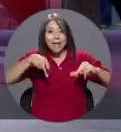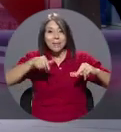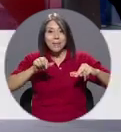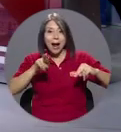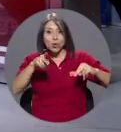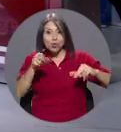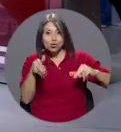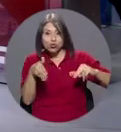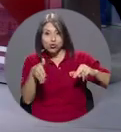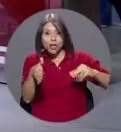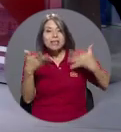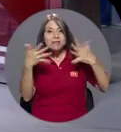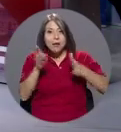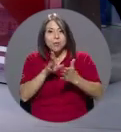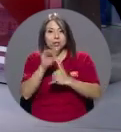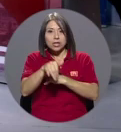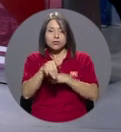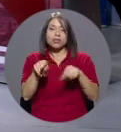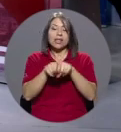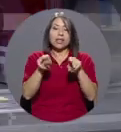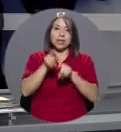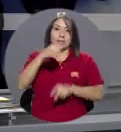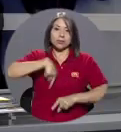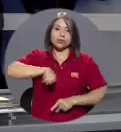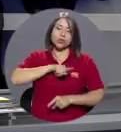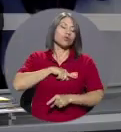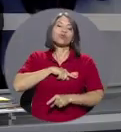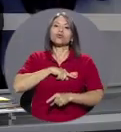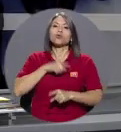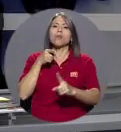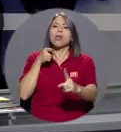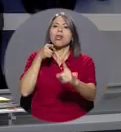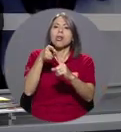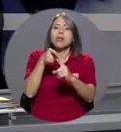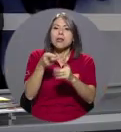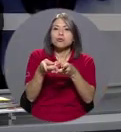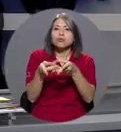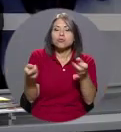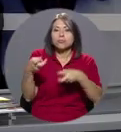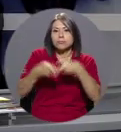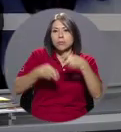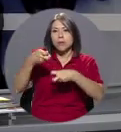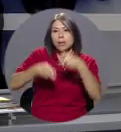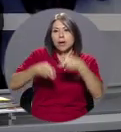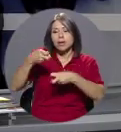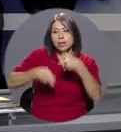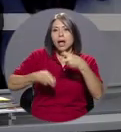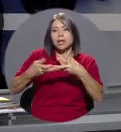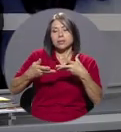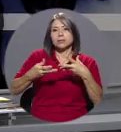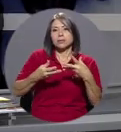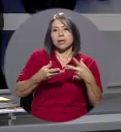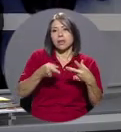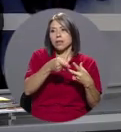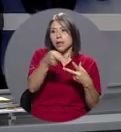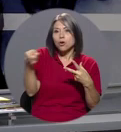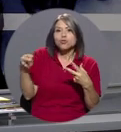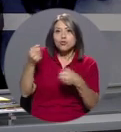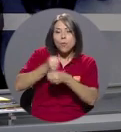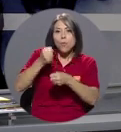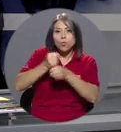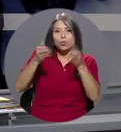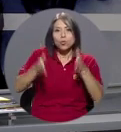algunos proyectos. Y parte de nuestras investigaciones también están en función de buscar soluciones a las problemáticas que están teniendo los